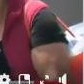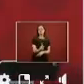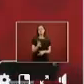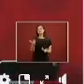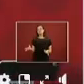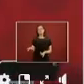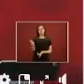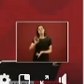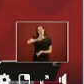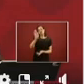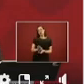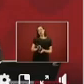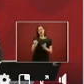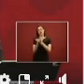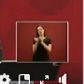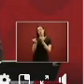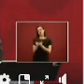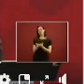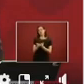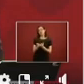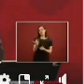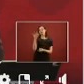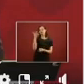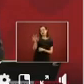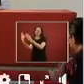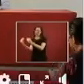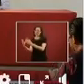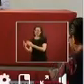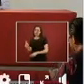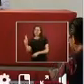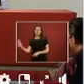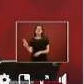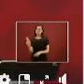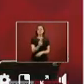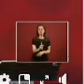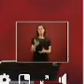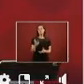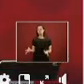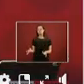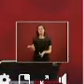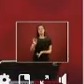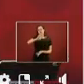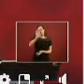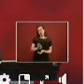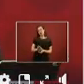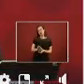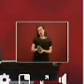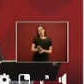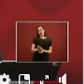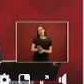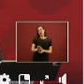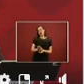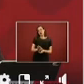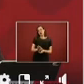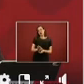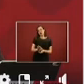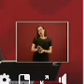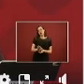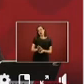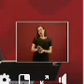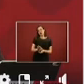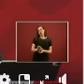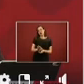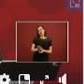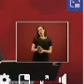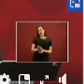infectada un discurso que repitió esta misma noche de viernes en su tradicional conferencia no sorprende fíjense y dice el